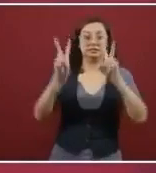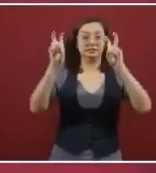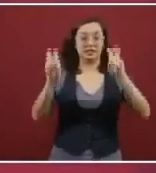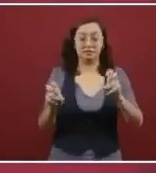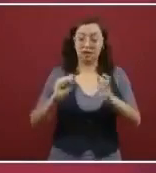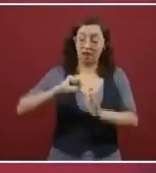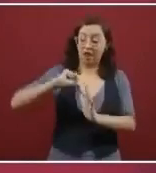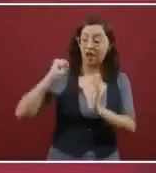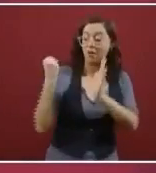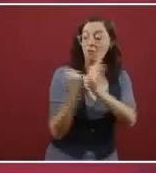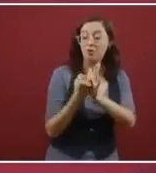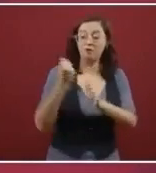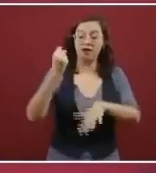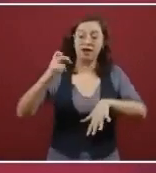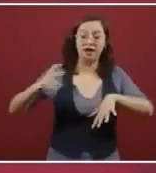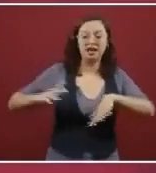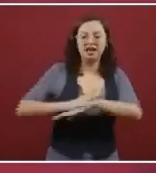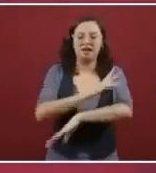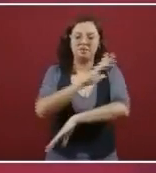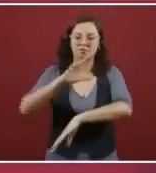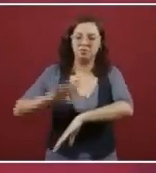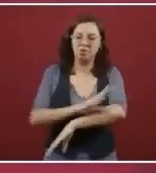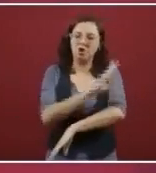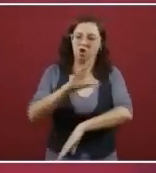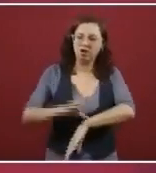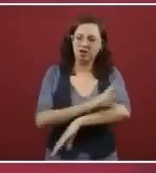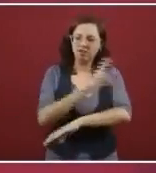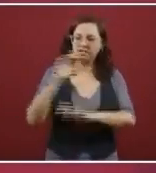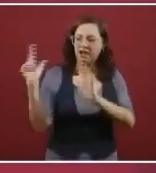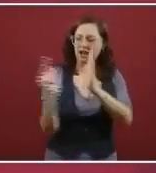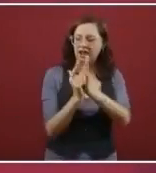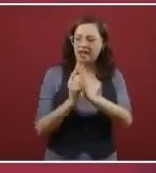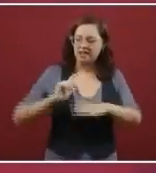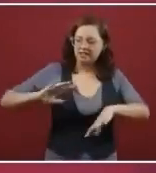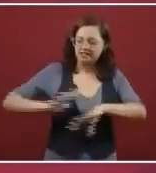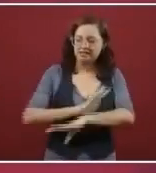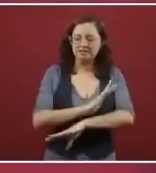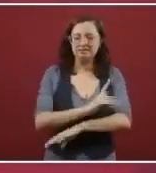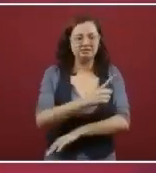cuando aprobaron la reforma energética estos sinvergüenzas